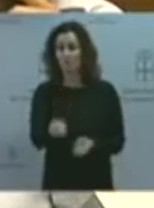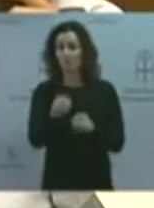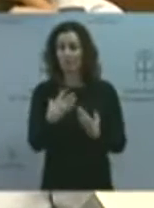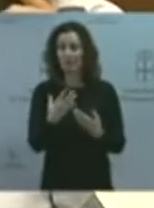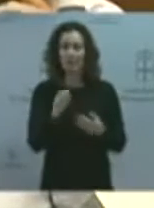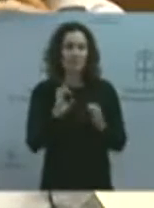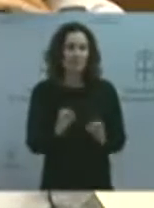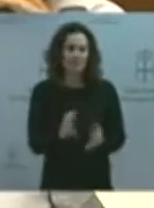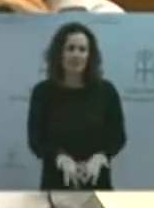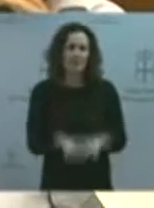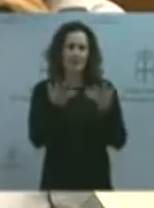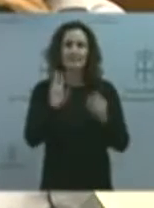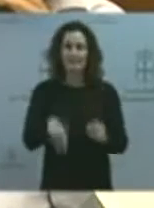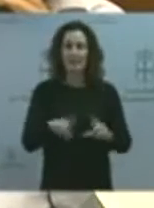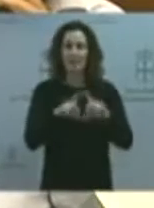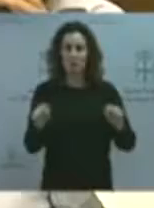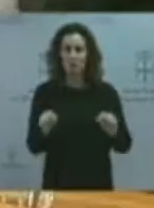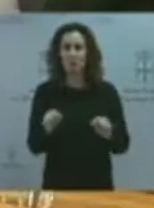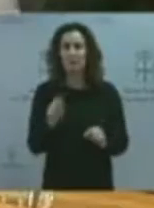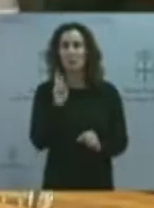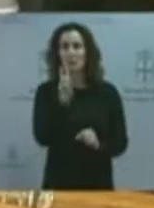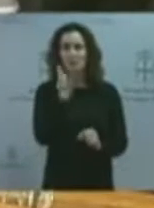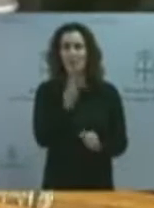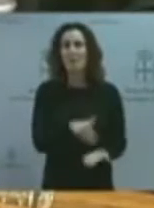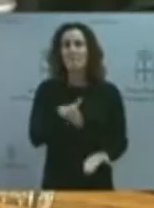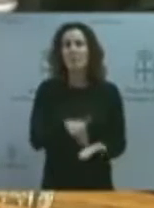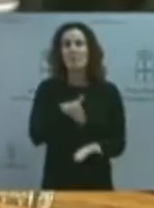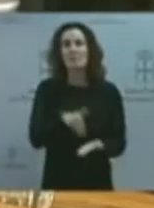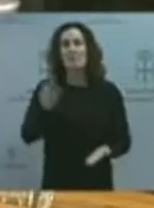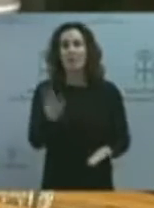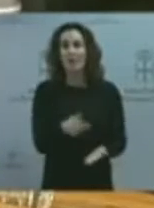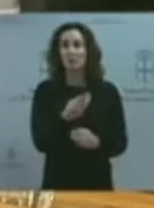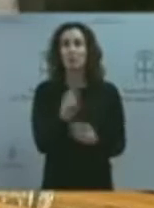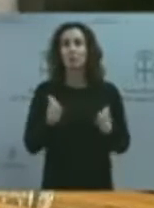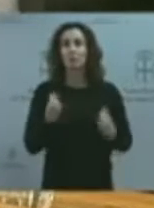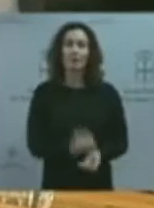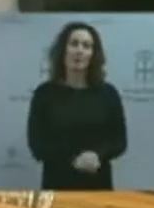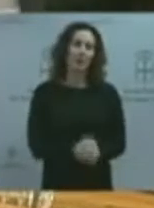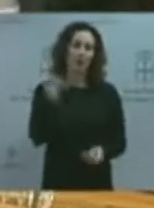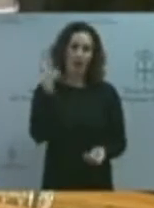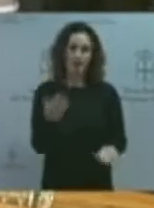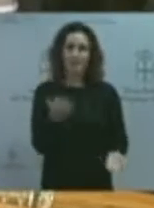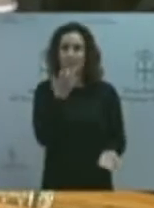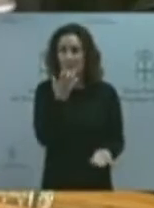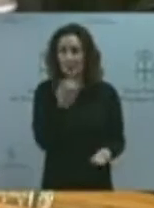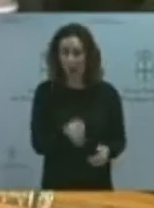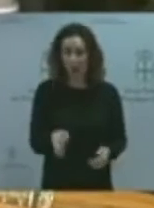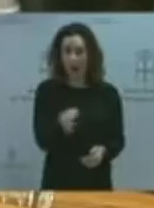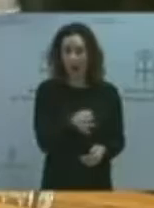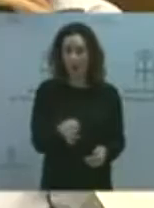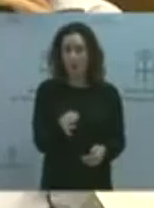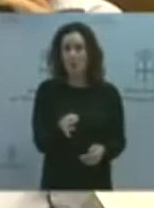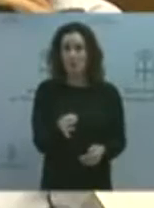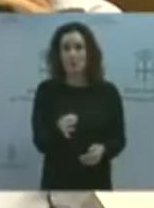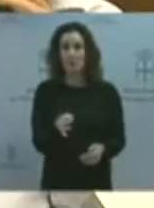en muchos miles de euros a lo largo de toda una vida. Si van a mantenernos aislados, ya se lo hemos dicho, empiecen a pensar en reclamar un tratamiento